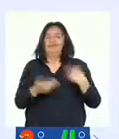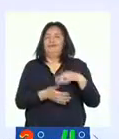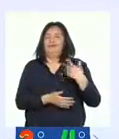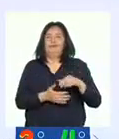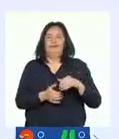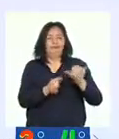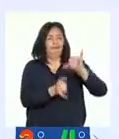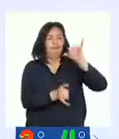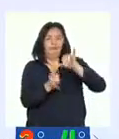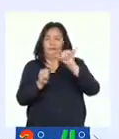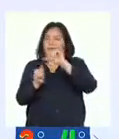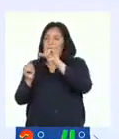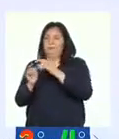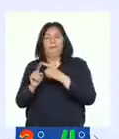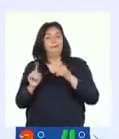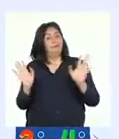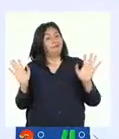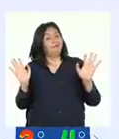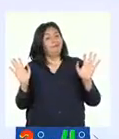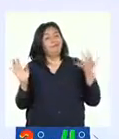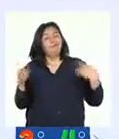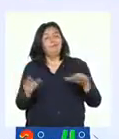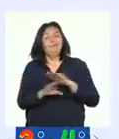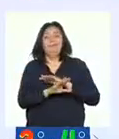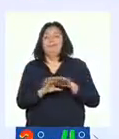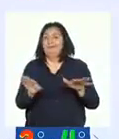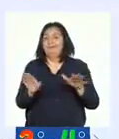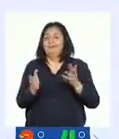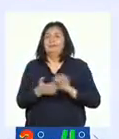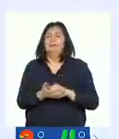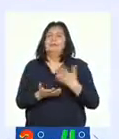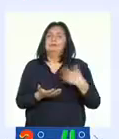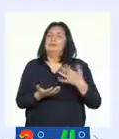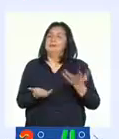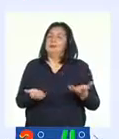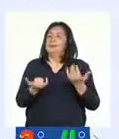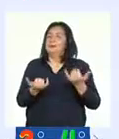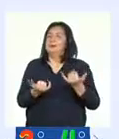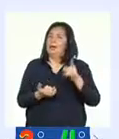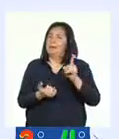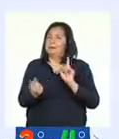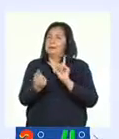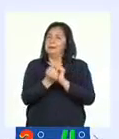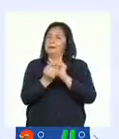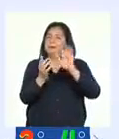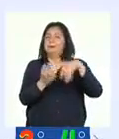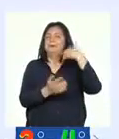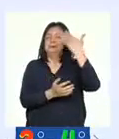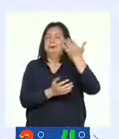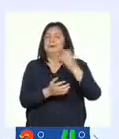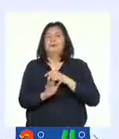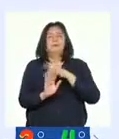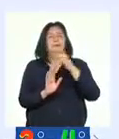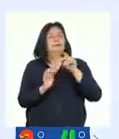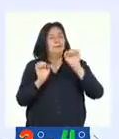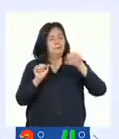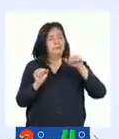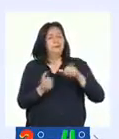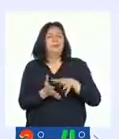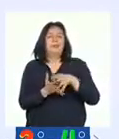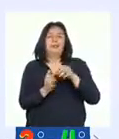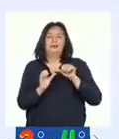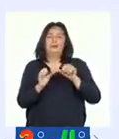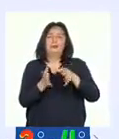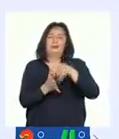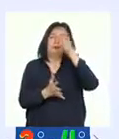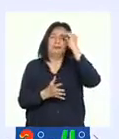muchísimo midiendo de todo, pero ya ha llegado a su fin. Hemos terminado por hoy, pero nos vemos en el siguiente programa para seguir aprendiendo